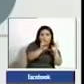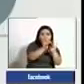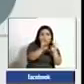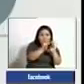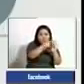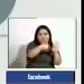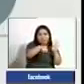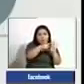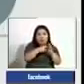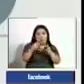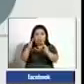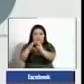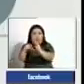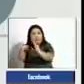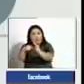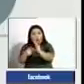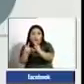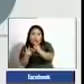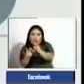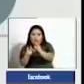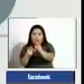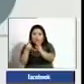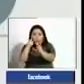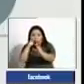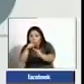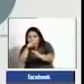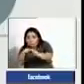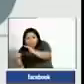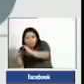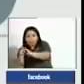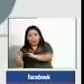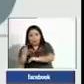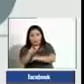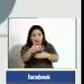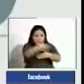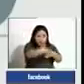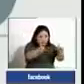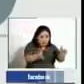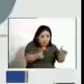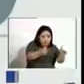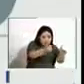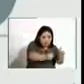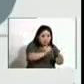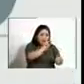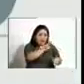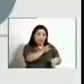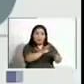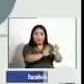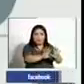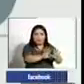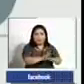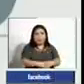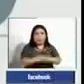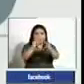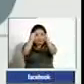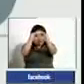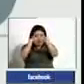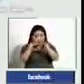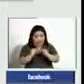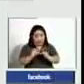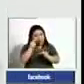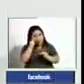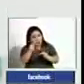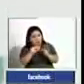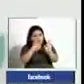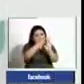cuarentena domiciliar, 2, punto ciego 1 y centros de contención 39. Así es, si bajamos un poco más, ahí está el